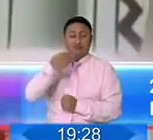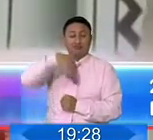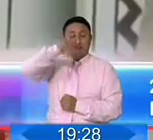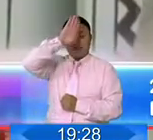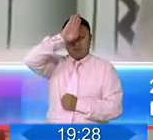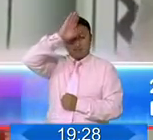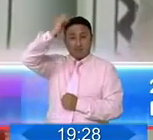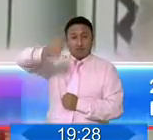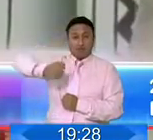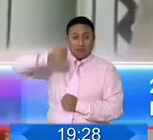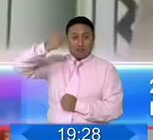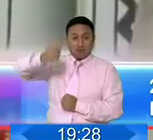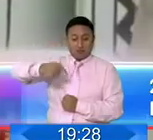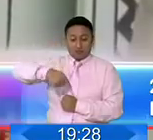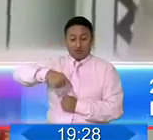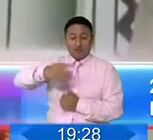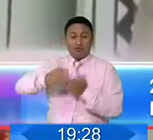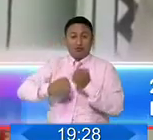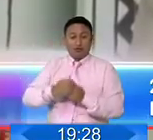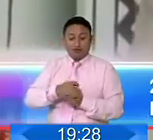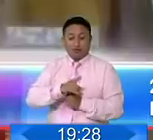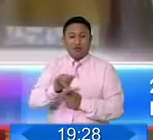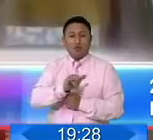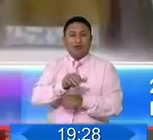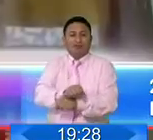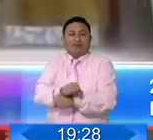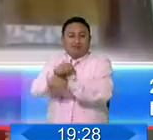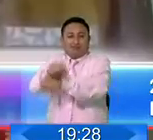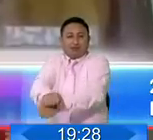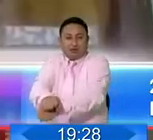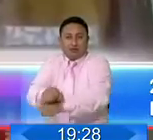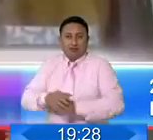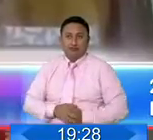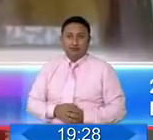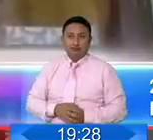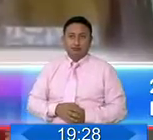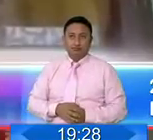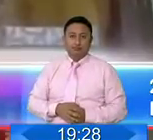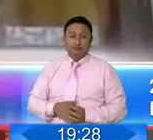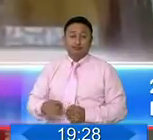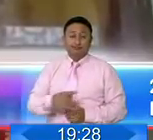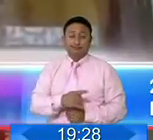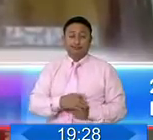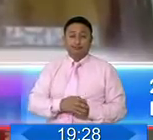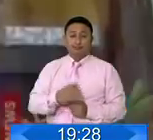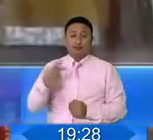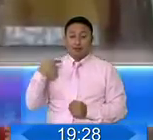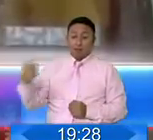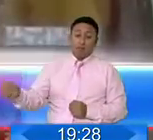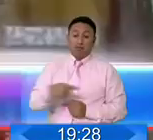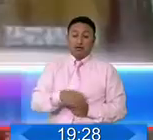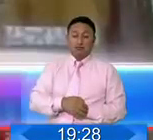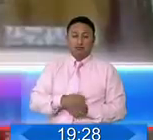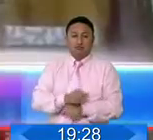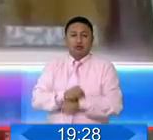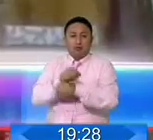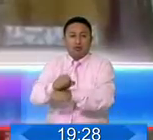Francisco lo ha catalogado como esclavitud. Esclavitud para el trabajo, esclavitud